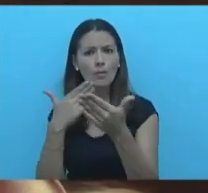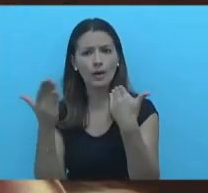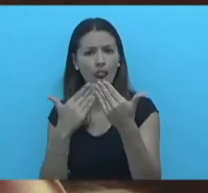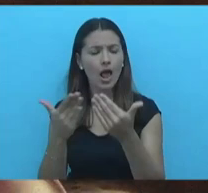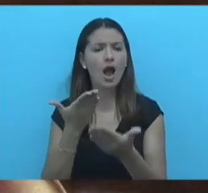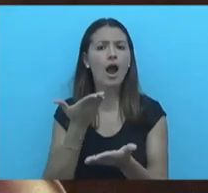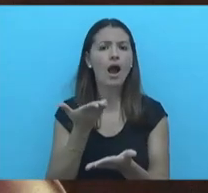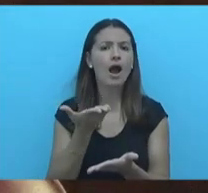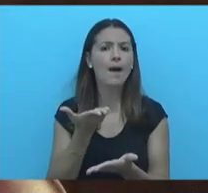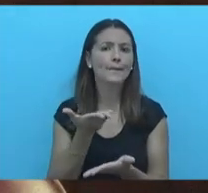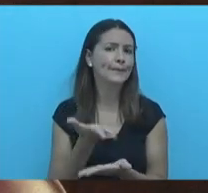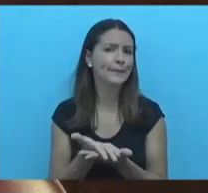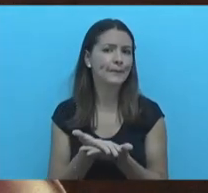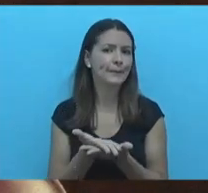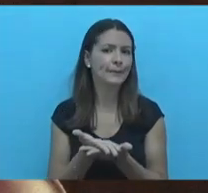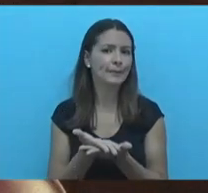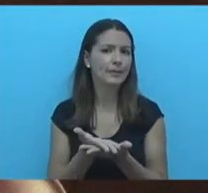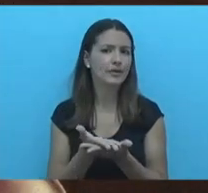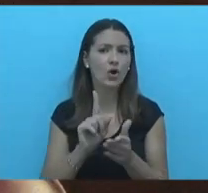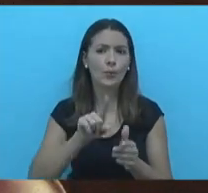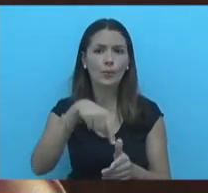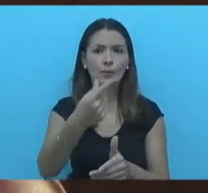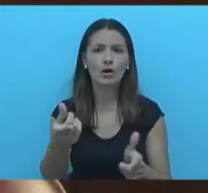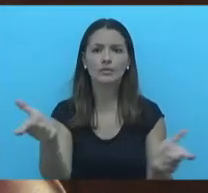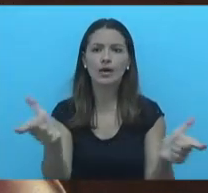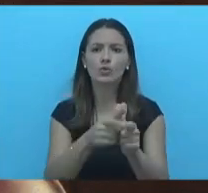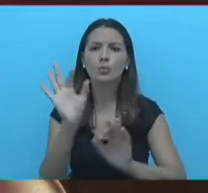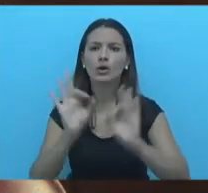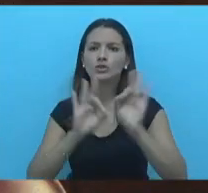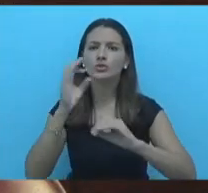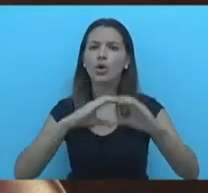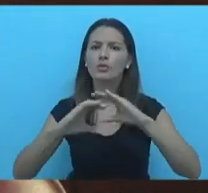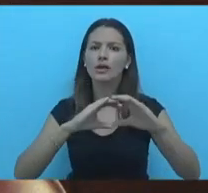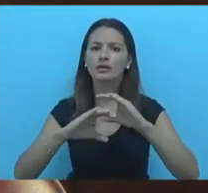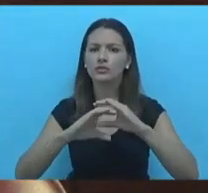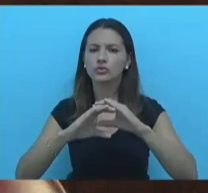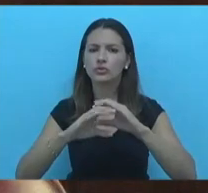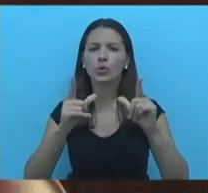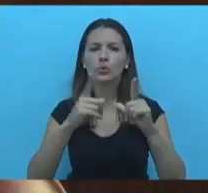la preferencia para una sesión del proyecto de comunicación